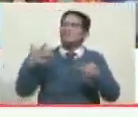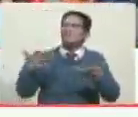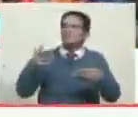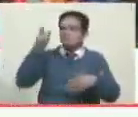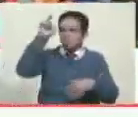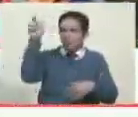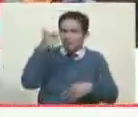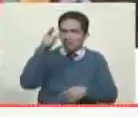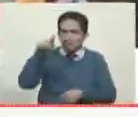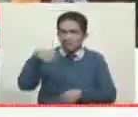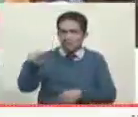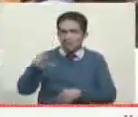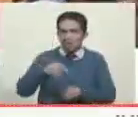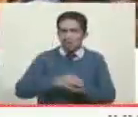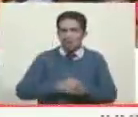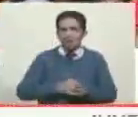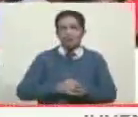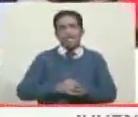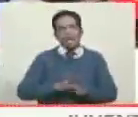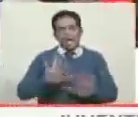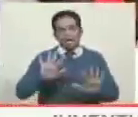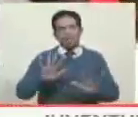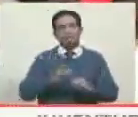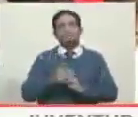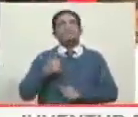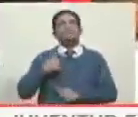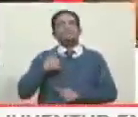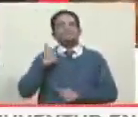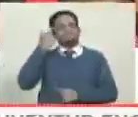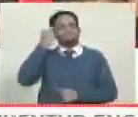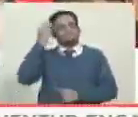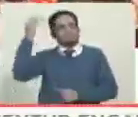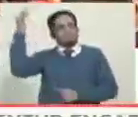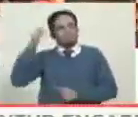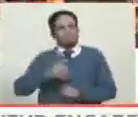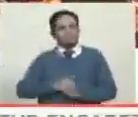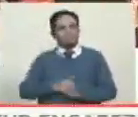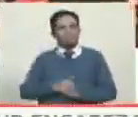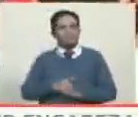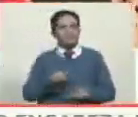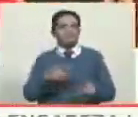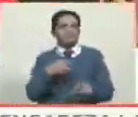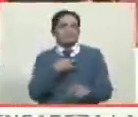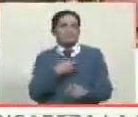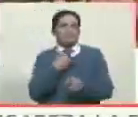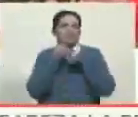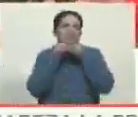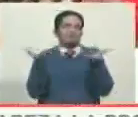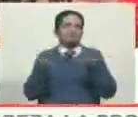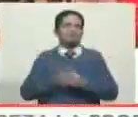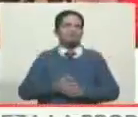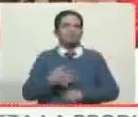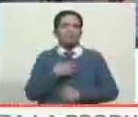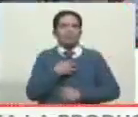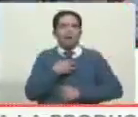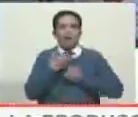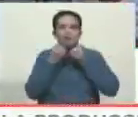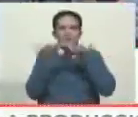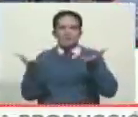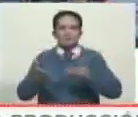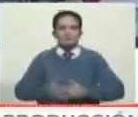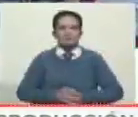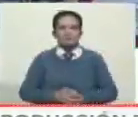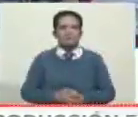guardia yo me imagino y lo voy a decir no lo puede ser no lo puedo decir